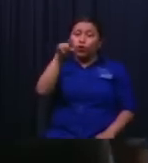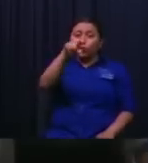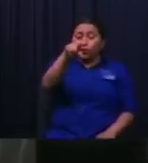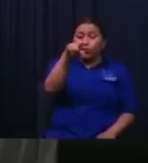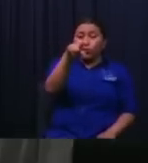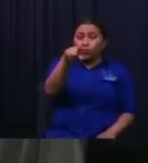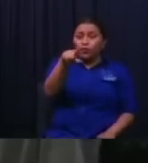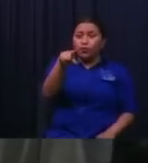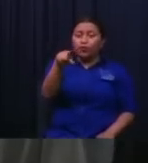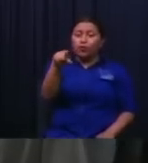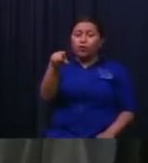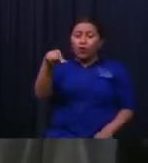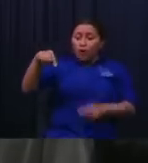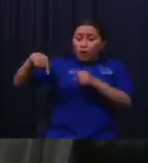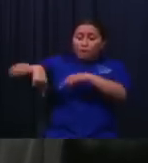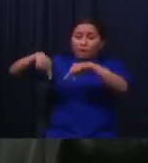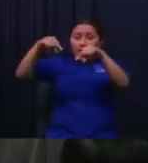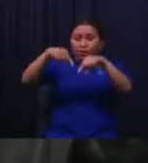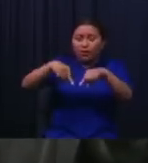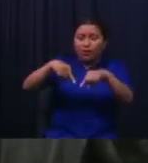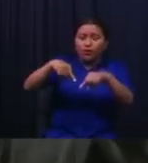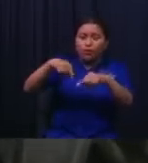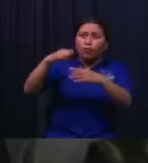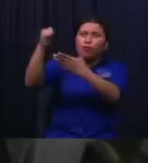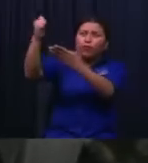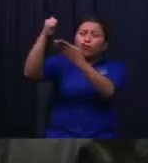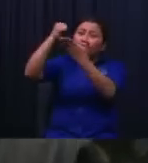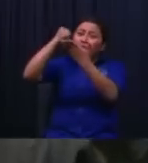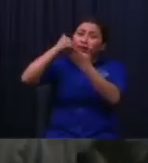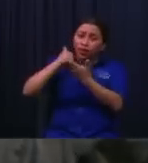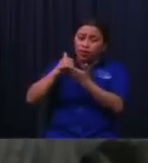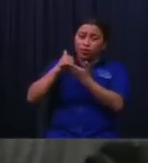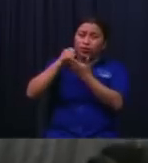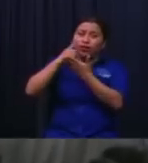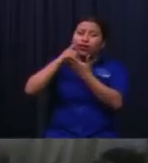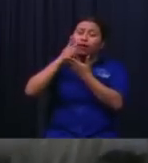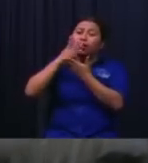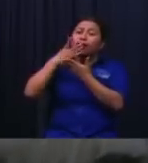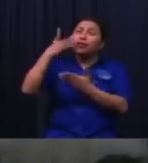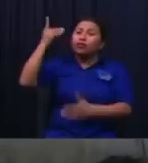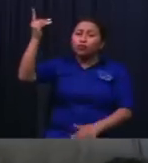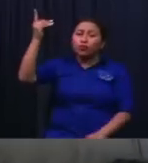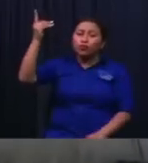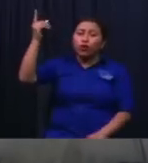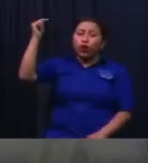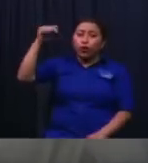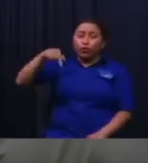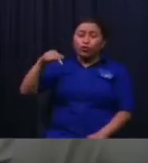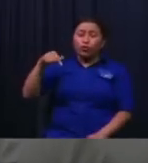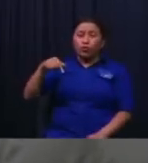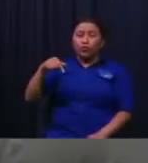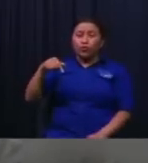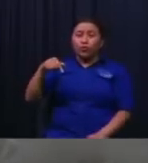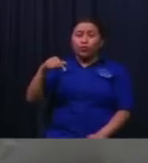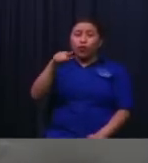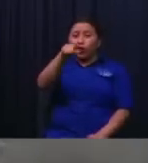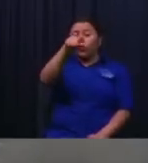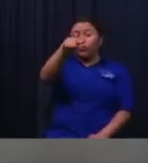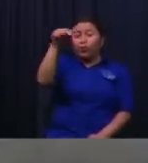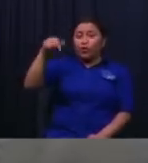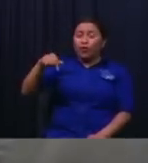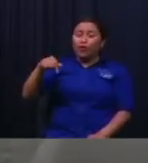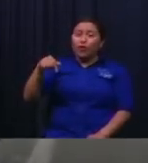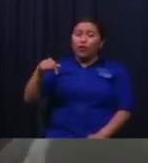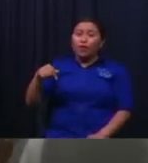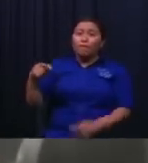Tú has venido por un auxilio de parte de Dios. Tú has venido por una palabra, has venido. Tal vez, no sé de dónde vienes,